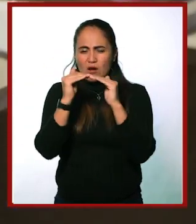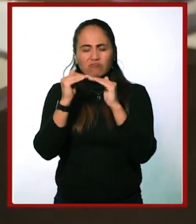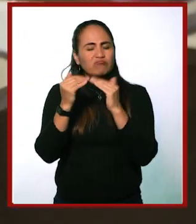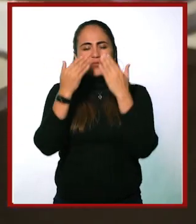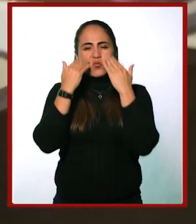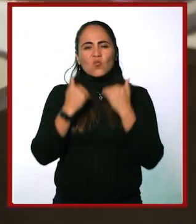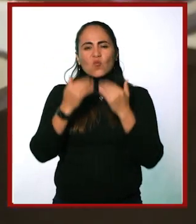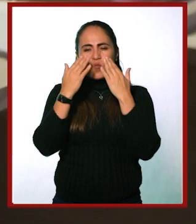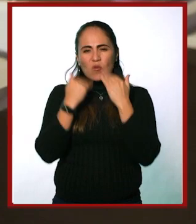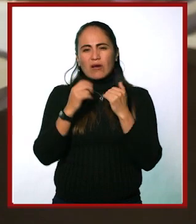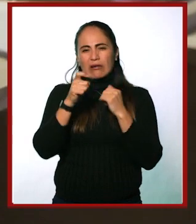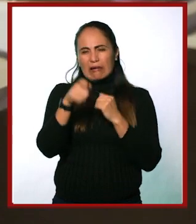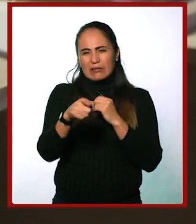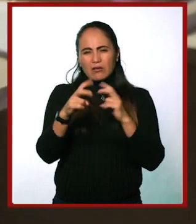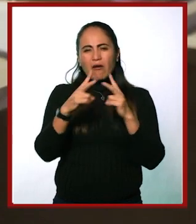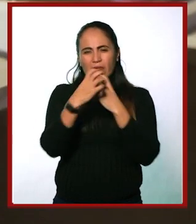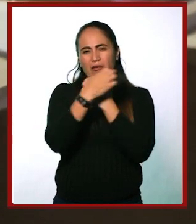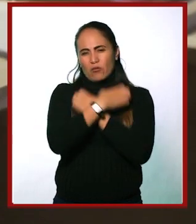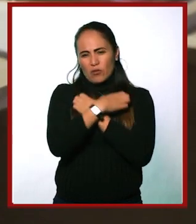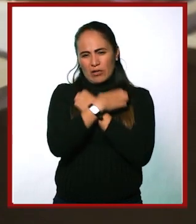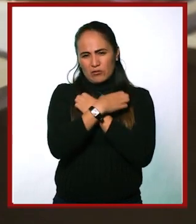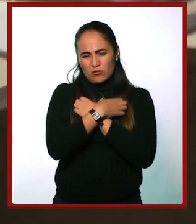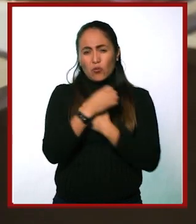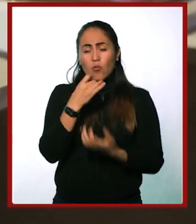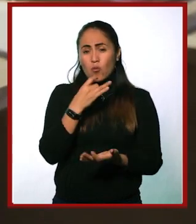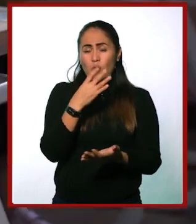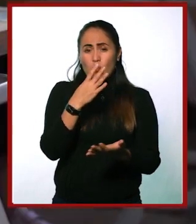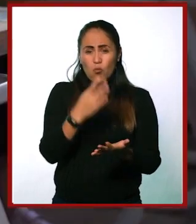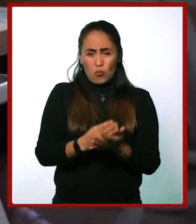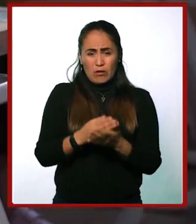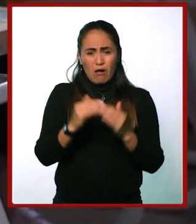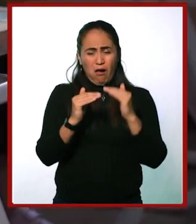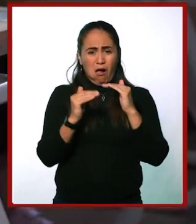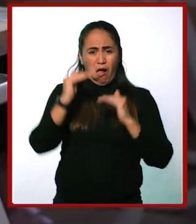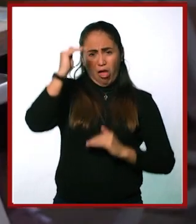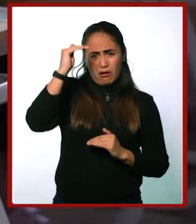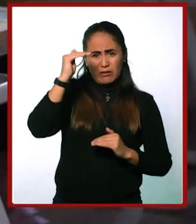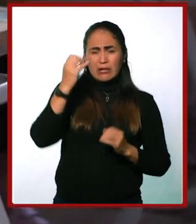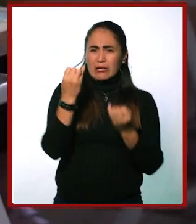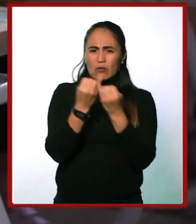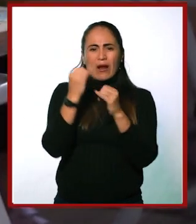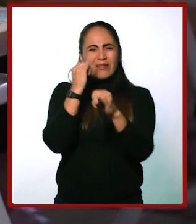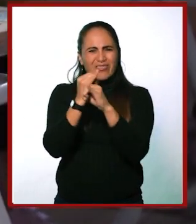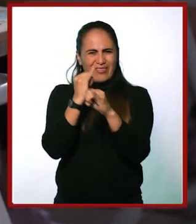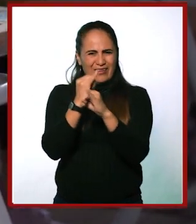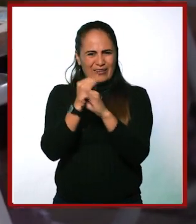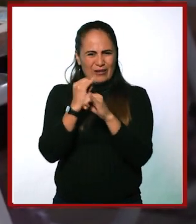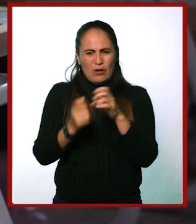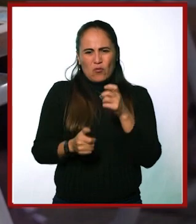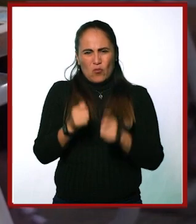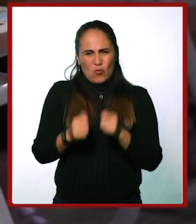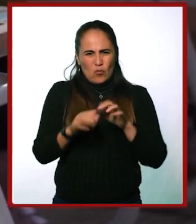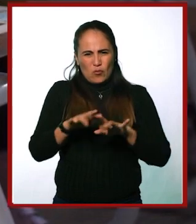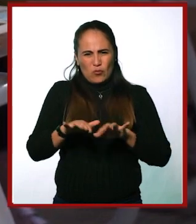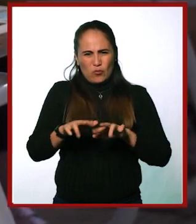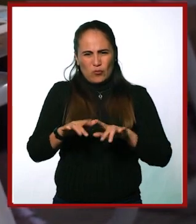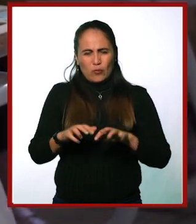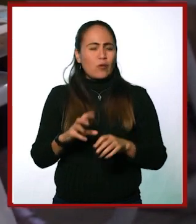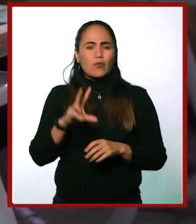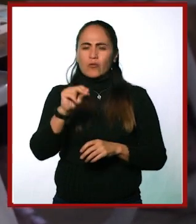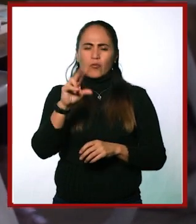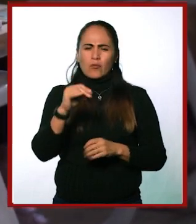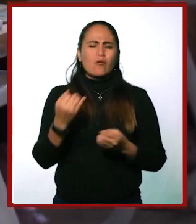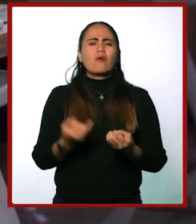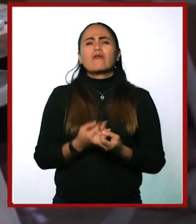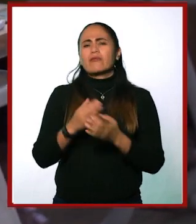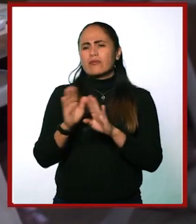se expresa también en la educación, no solamente en el acceso, en la brecha digital, sino también en las posibilidades